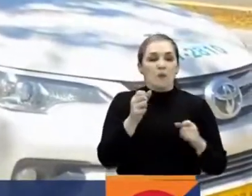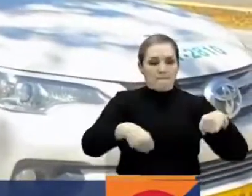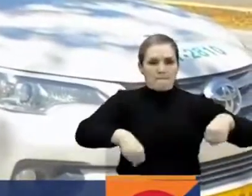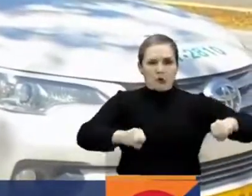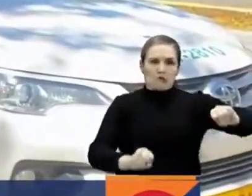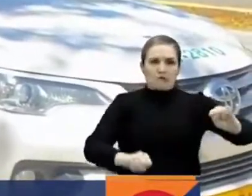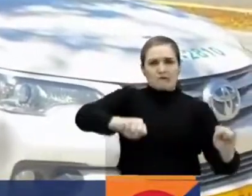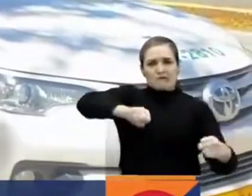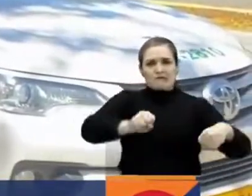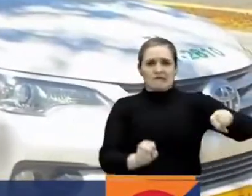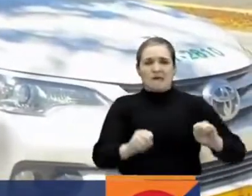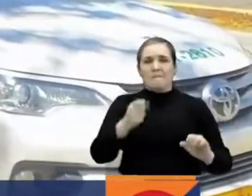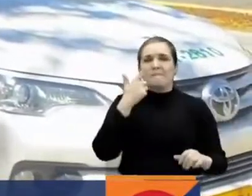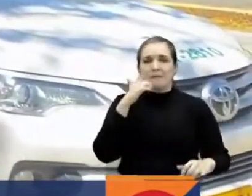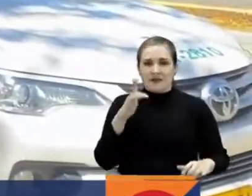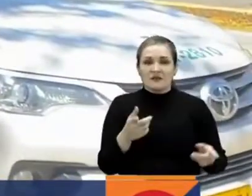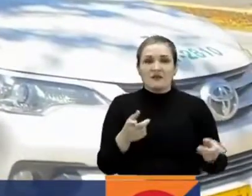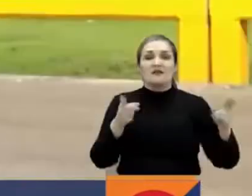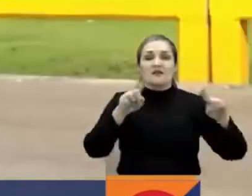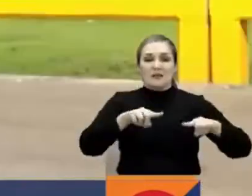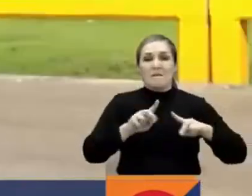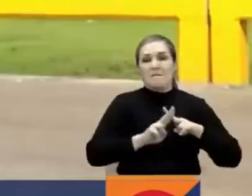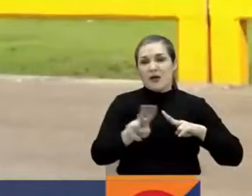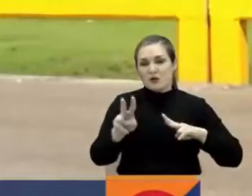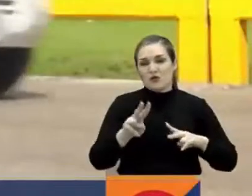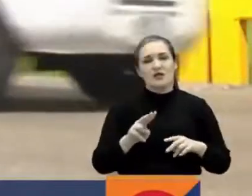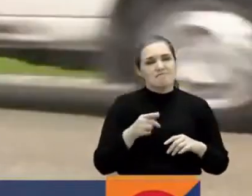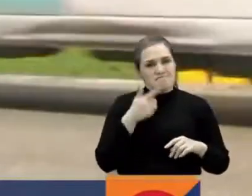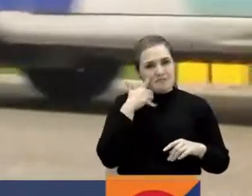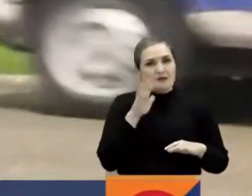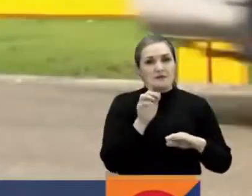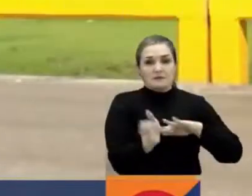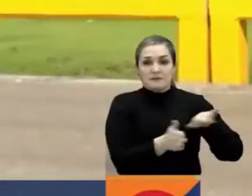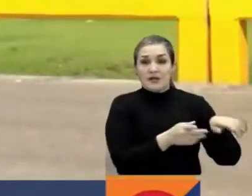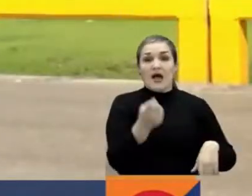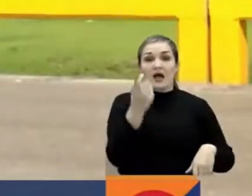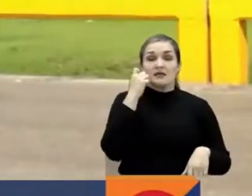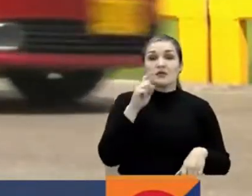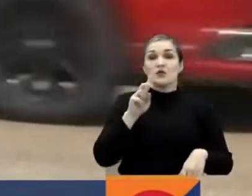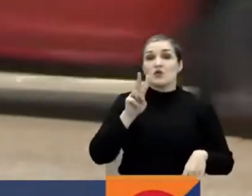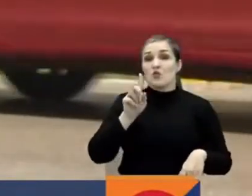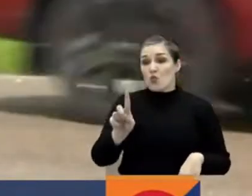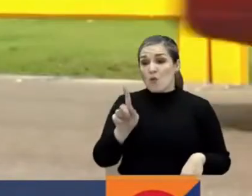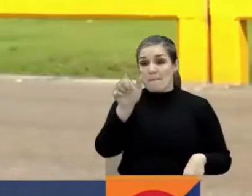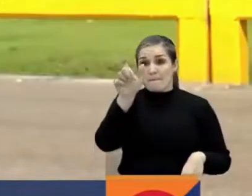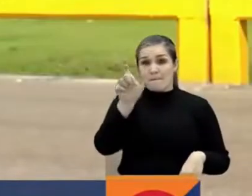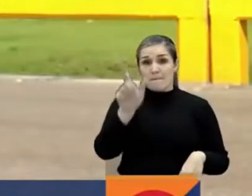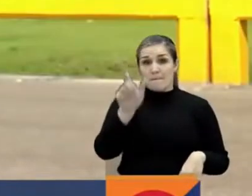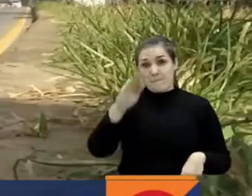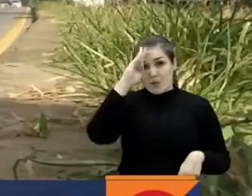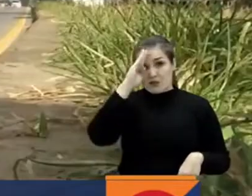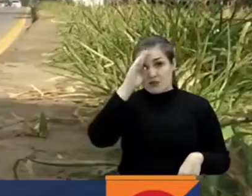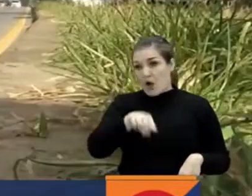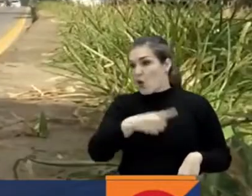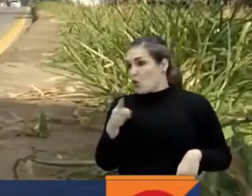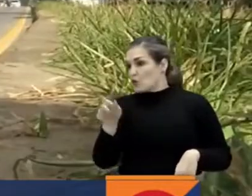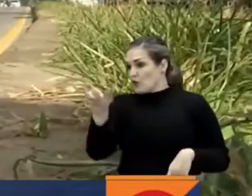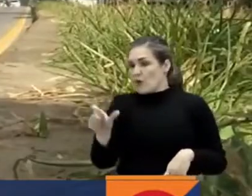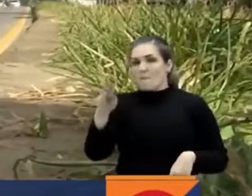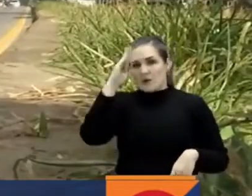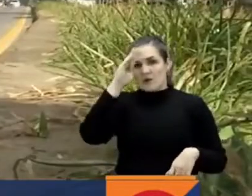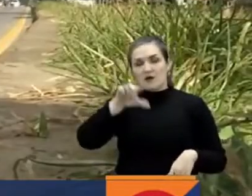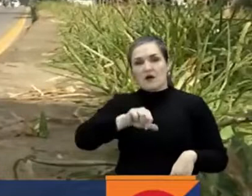motocicleta y muy posiblemente un exceso de velocidad. Ayer 2 policías y un civil fueron arrollados por un automóvil en el municipio de Galapa. Según